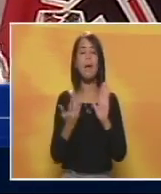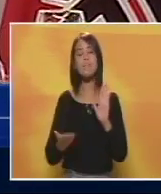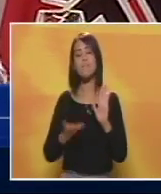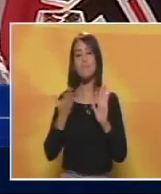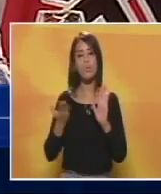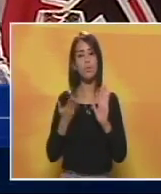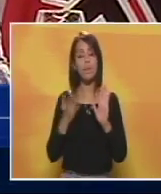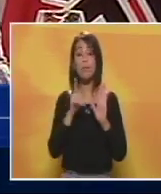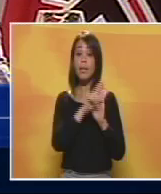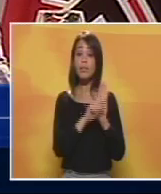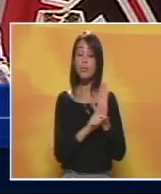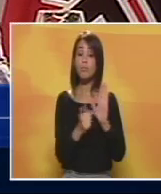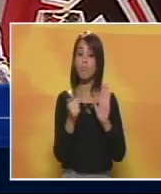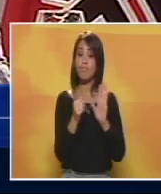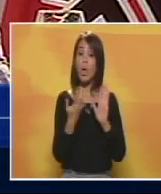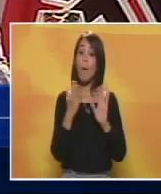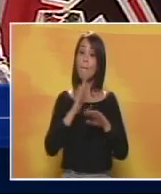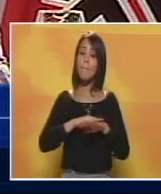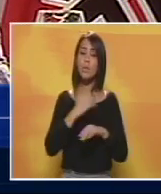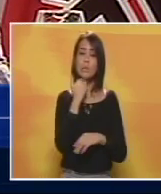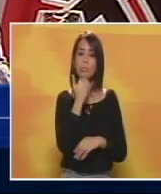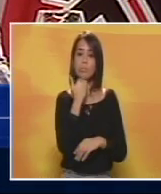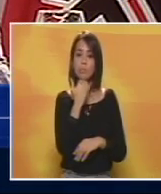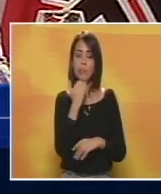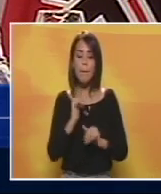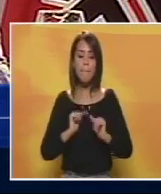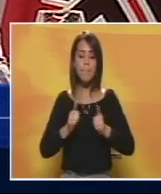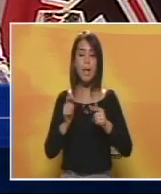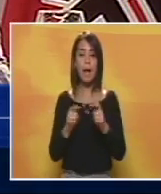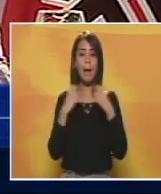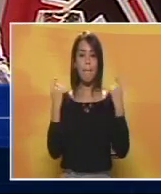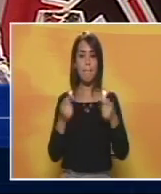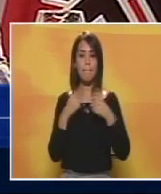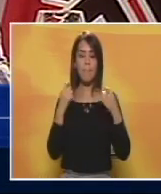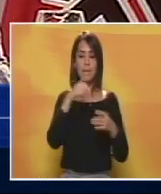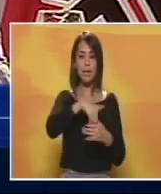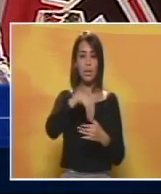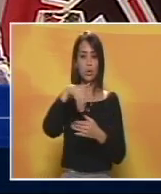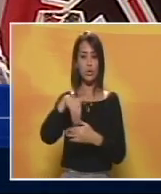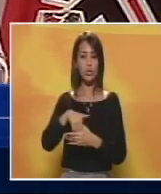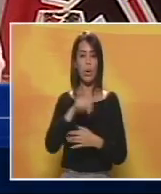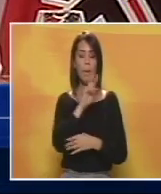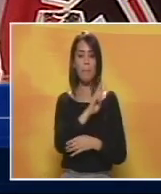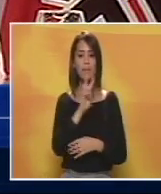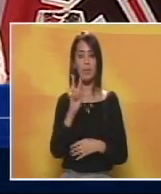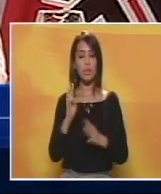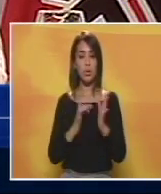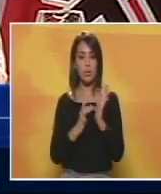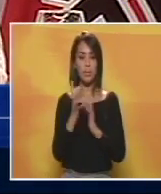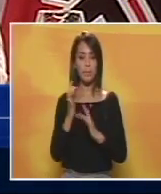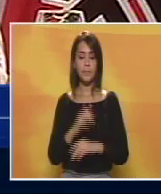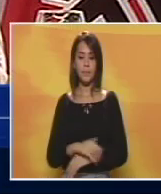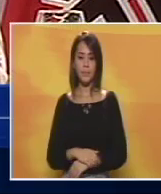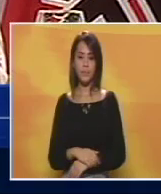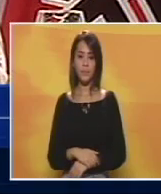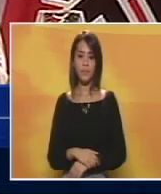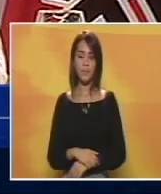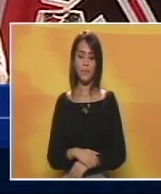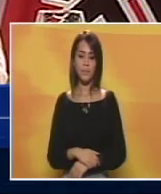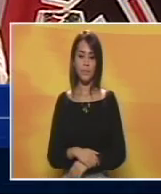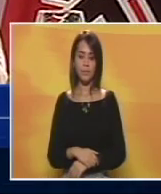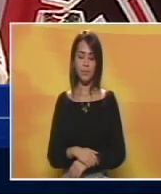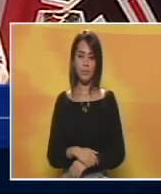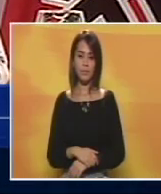en estas normas, porque muy pronto ya vamos a comenzar la campaña electoral, como es el 22 de abril. Entre